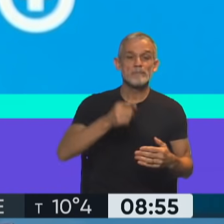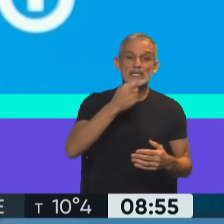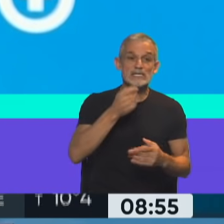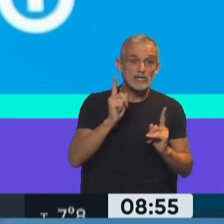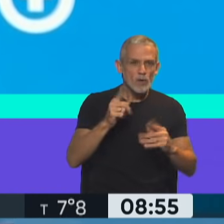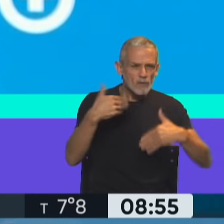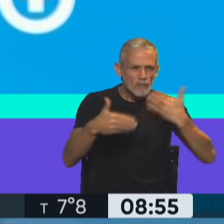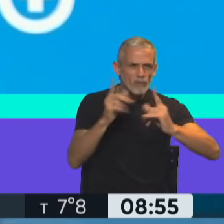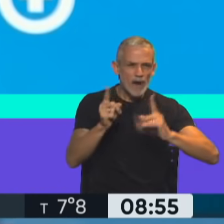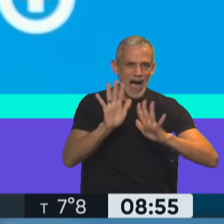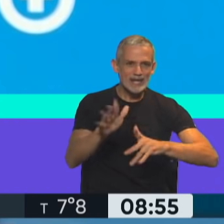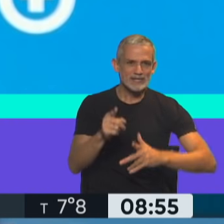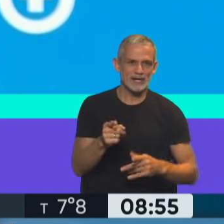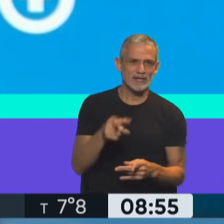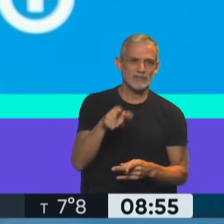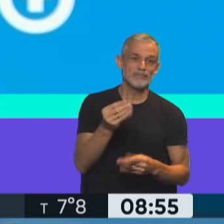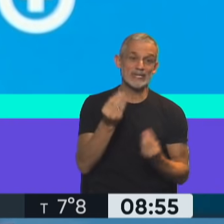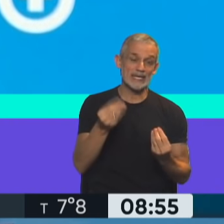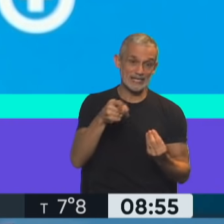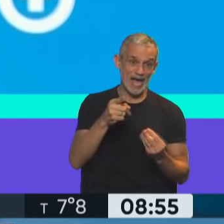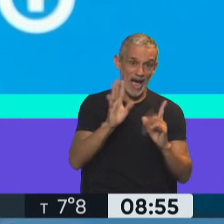esto sigue en esta dirección,